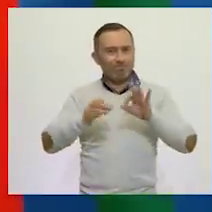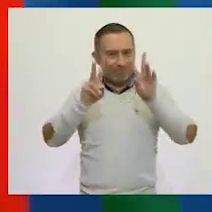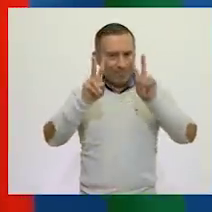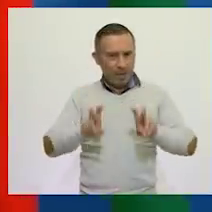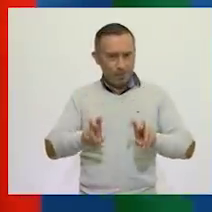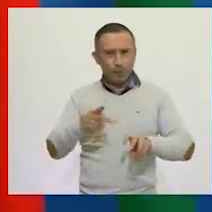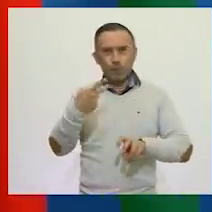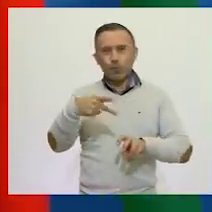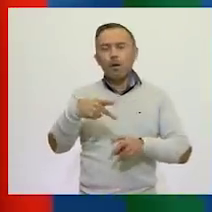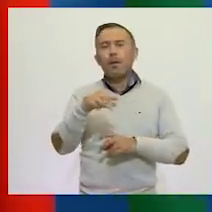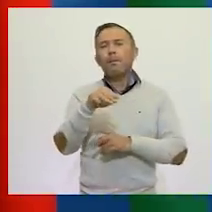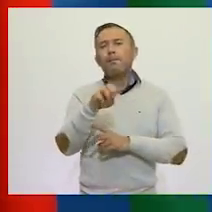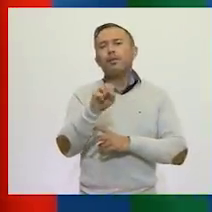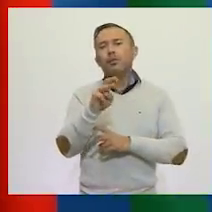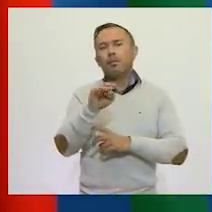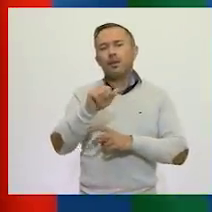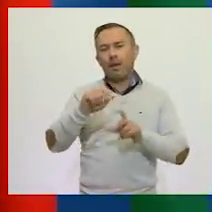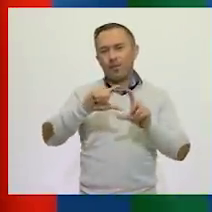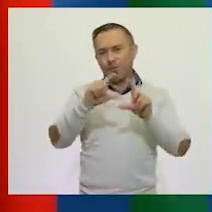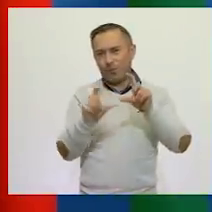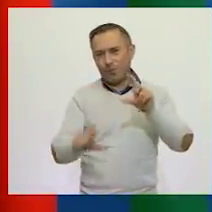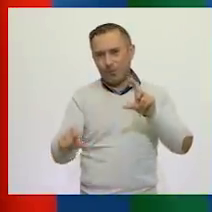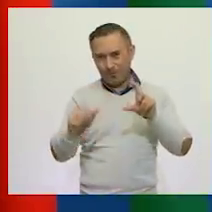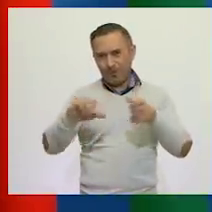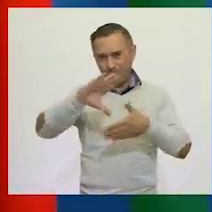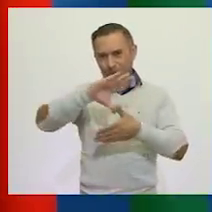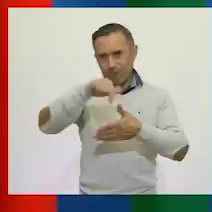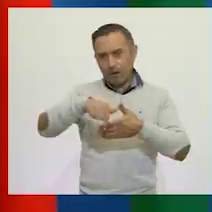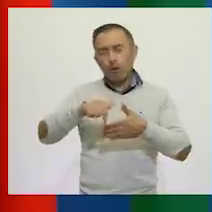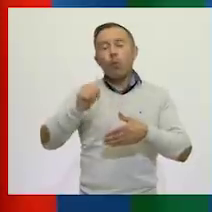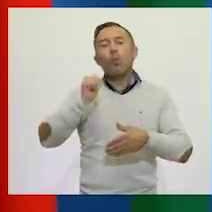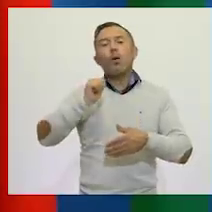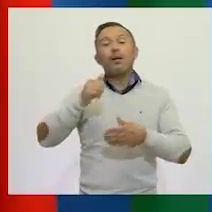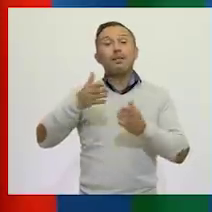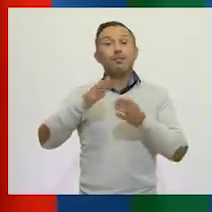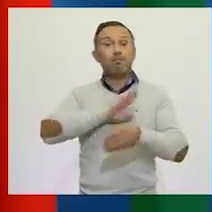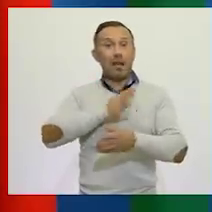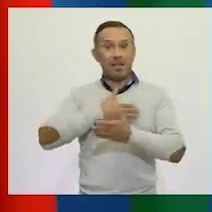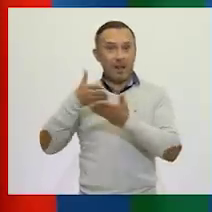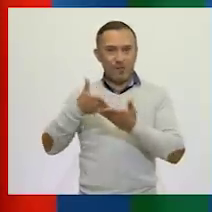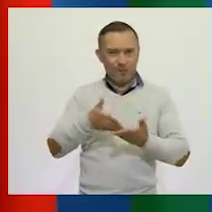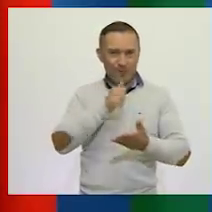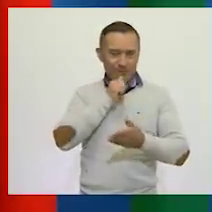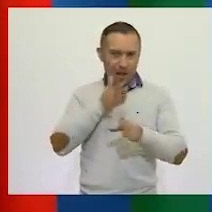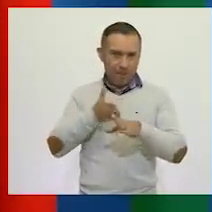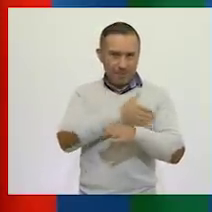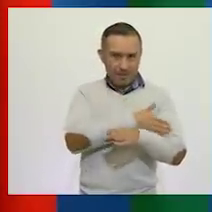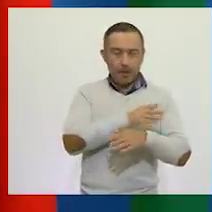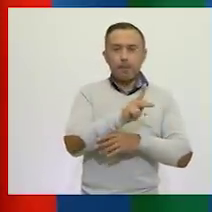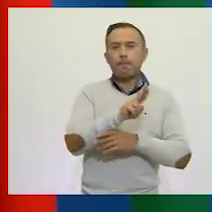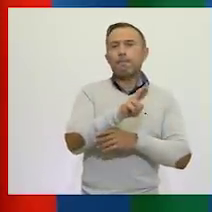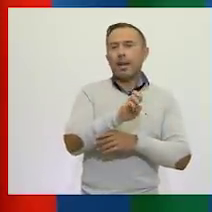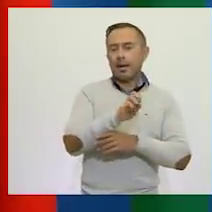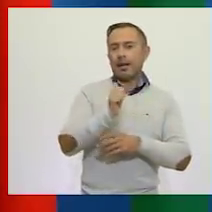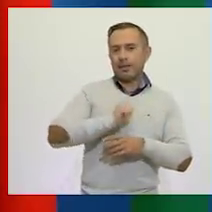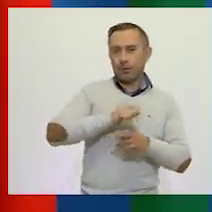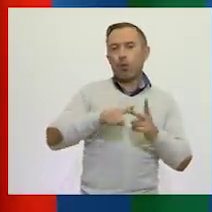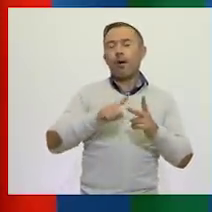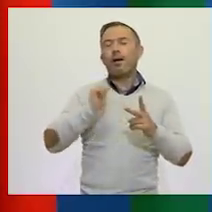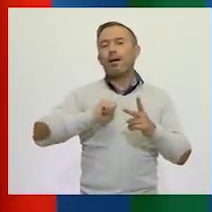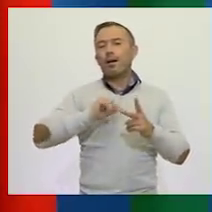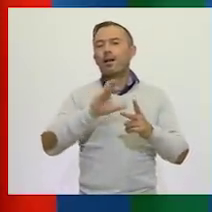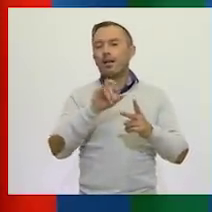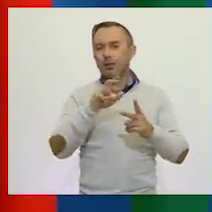culturas mesoamericanas que existieron en los periodos preclásico y clásico. Para la siguiente clase vamos a ver a